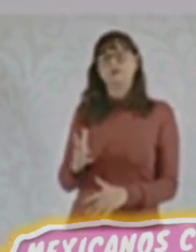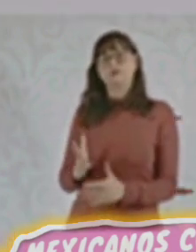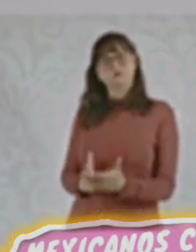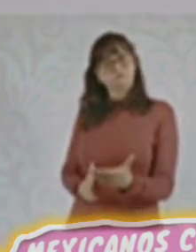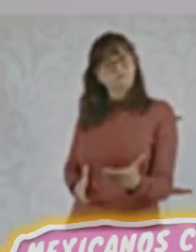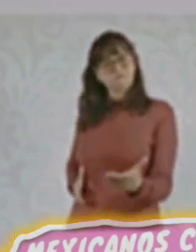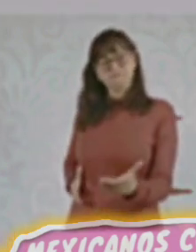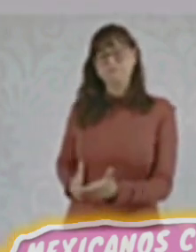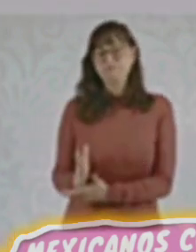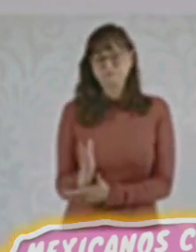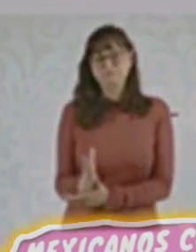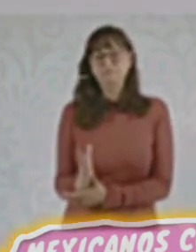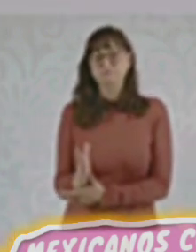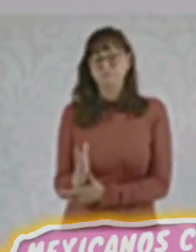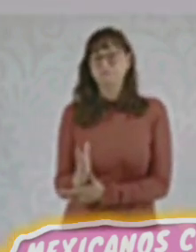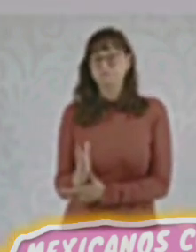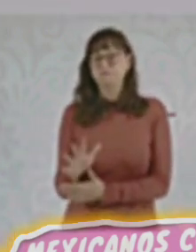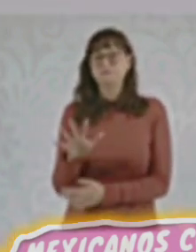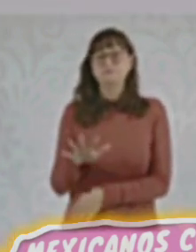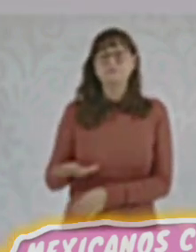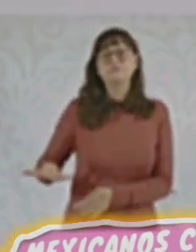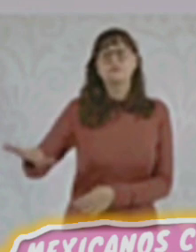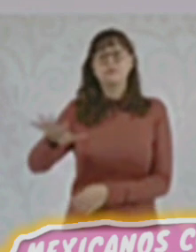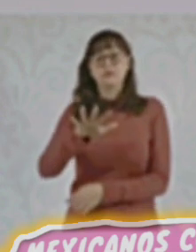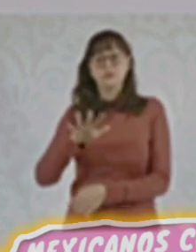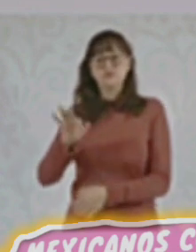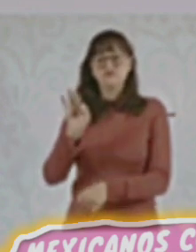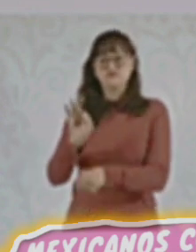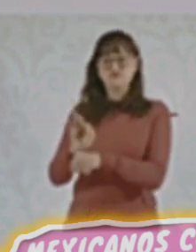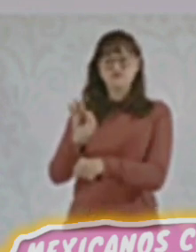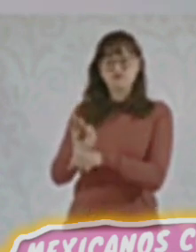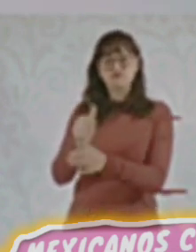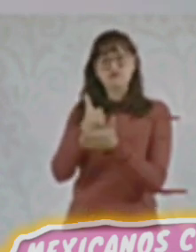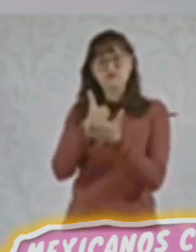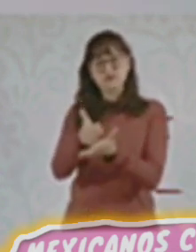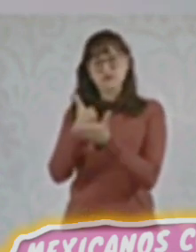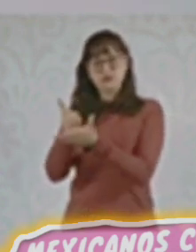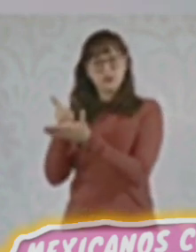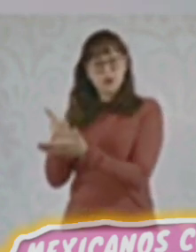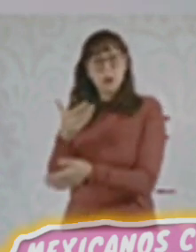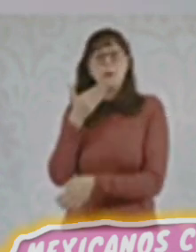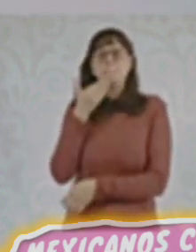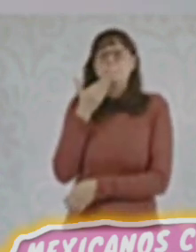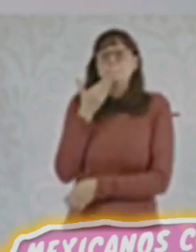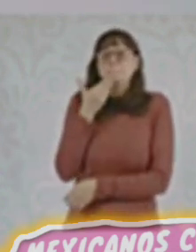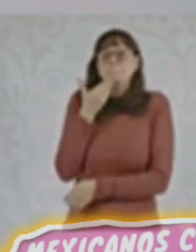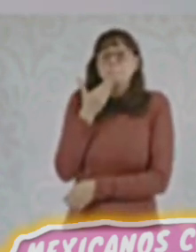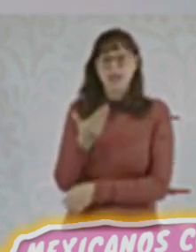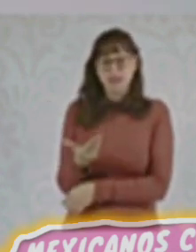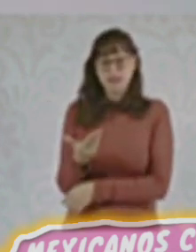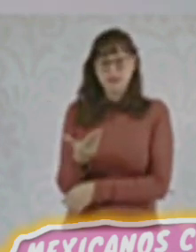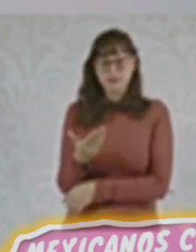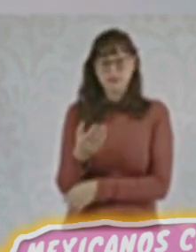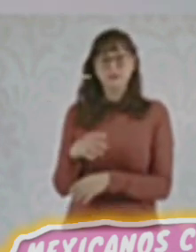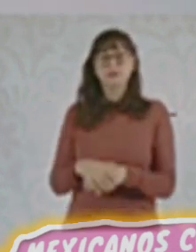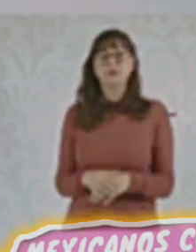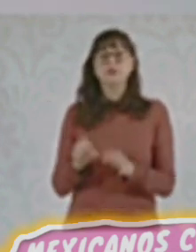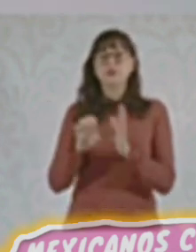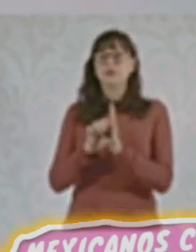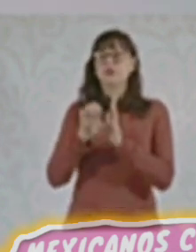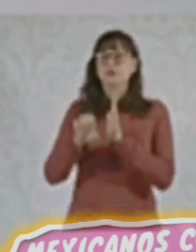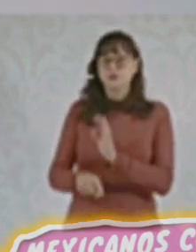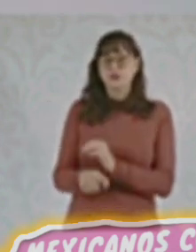social muy exitoso. Aquí se mencionó en la mañanera con él, por ejemplo, el caso de Aguililla,